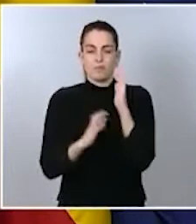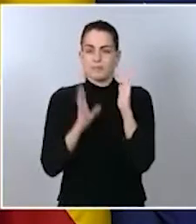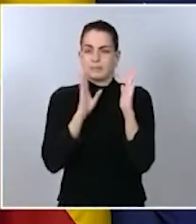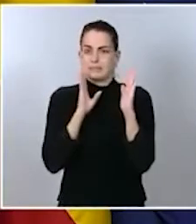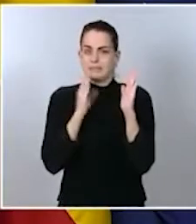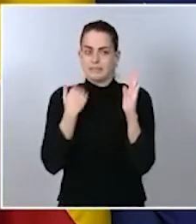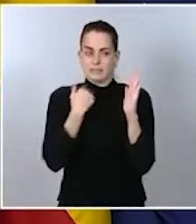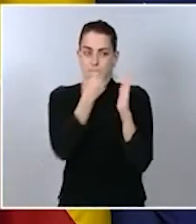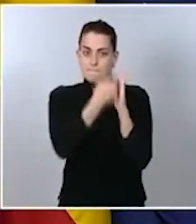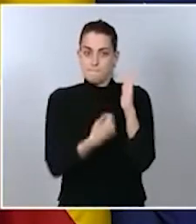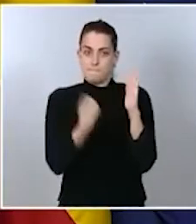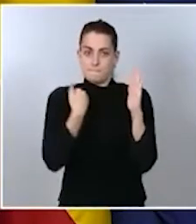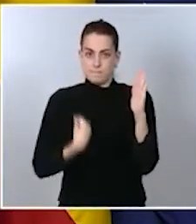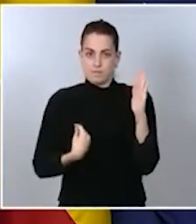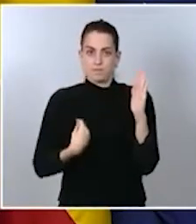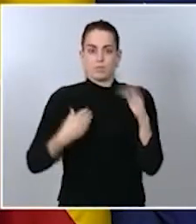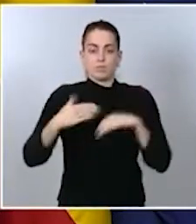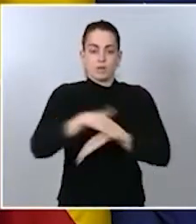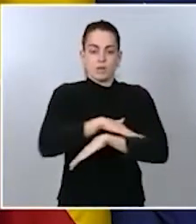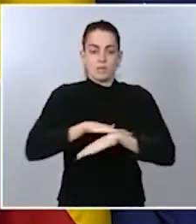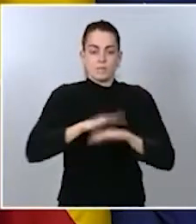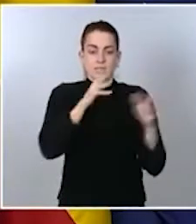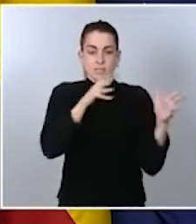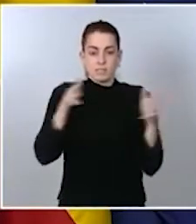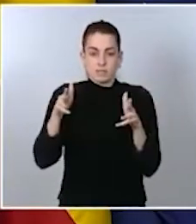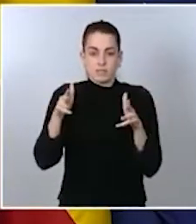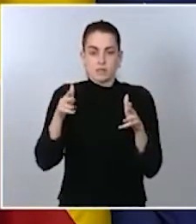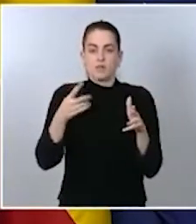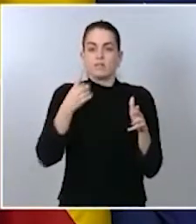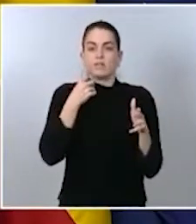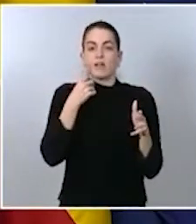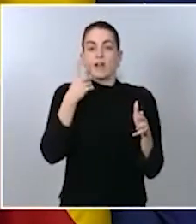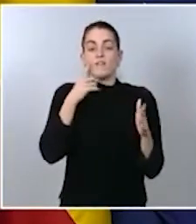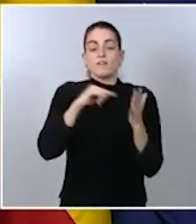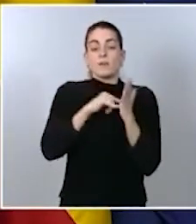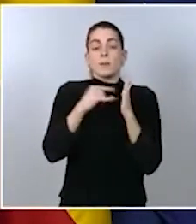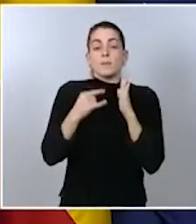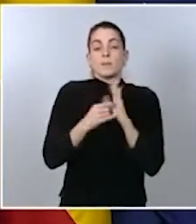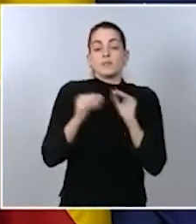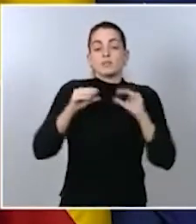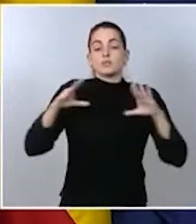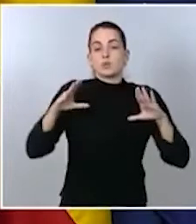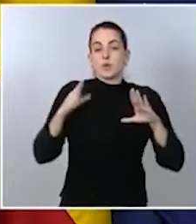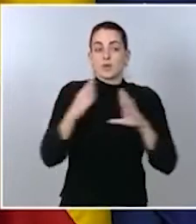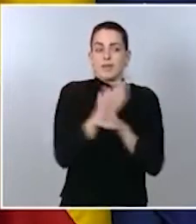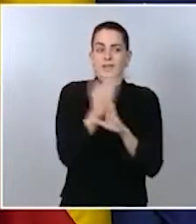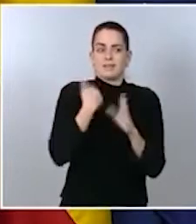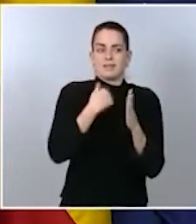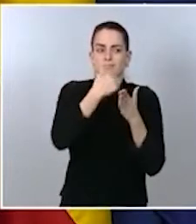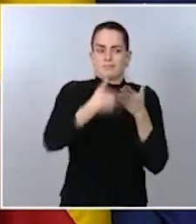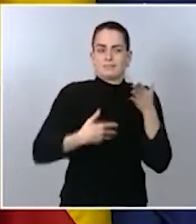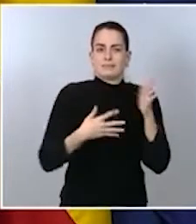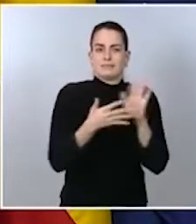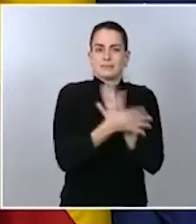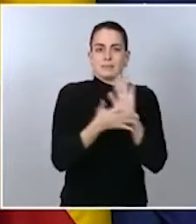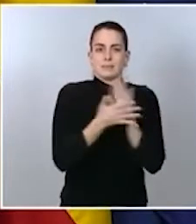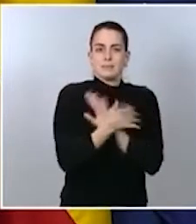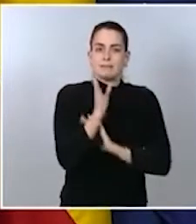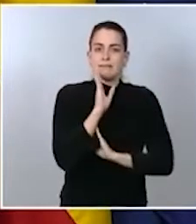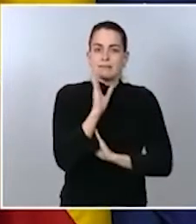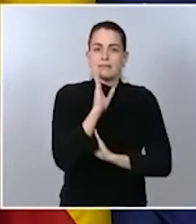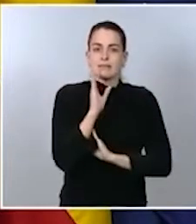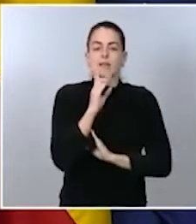se hace referencia a como la activación de los planes que les acabo de reseñar han permitido la movilización de los recursos